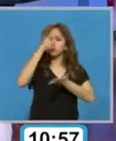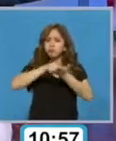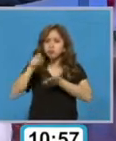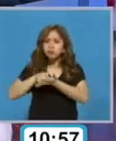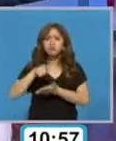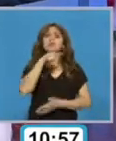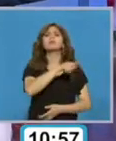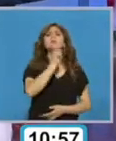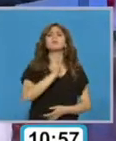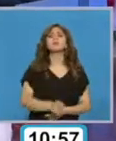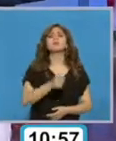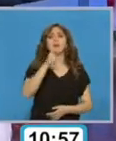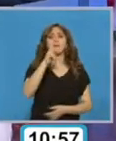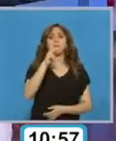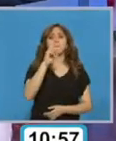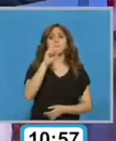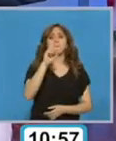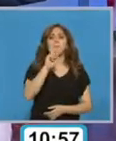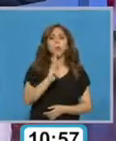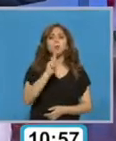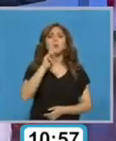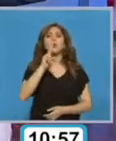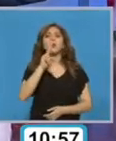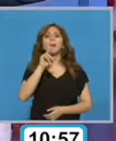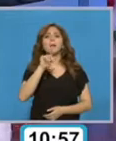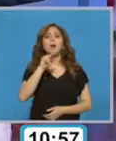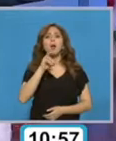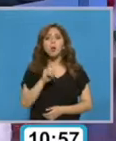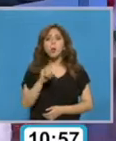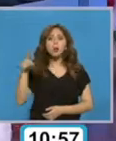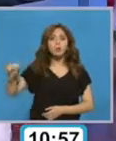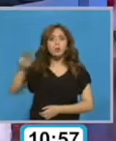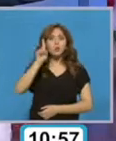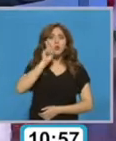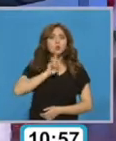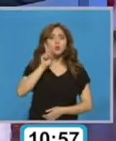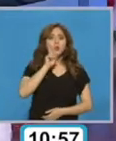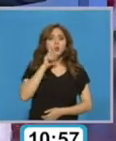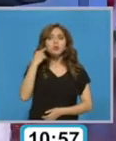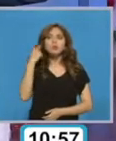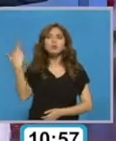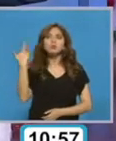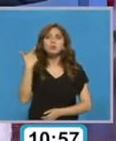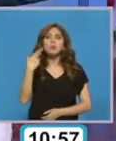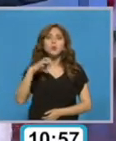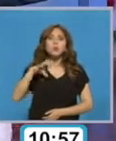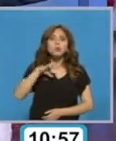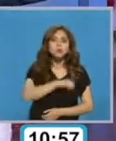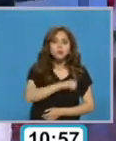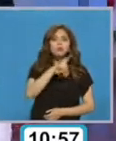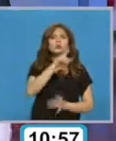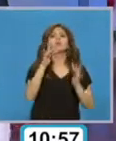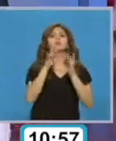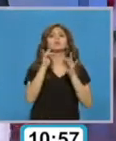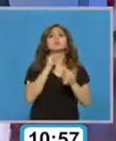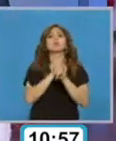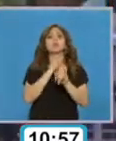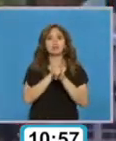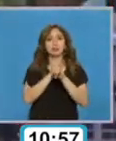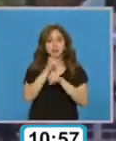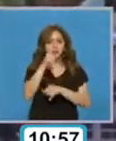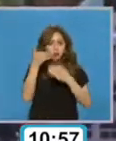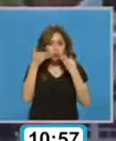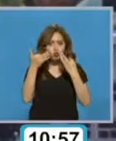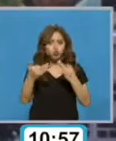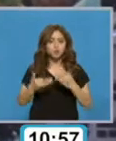género pop urbano, donde las chicas, sus fans, pues les gusta mucho, ¿no? Y eso se ve en las redes sociales. Sí, claro que